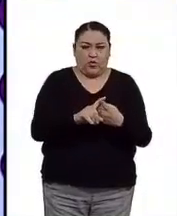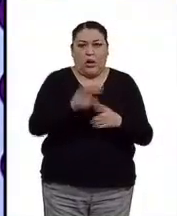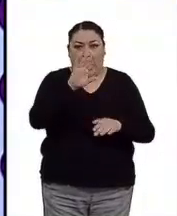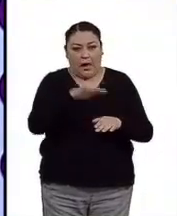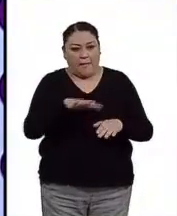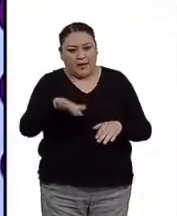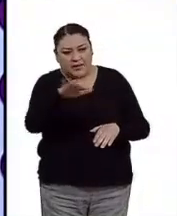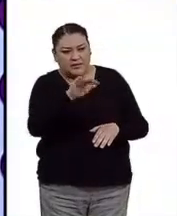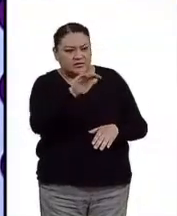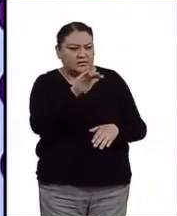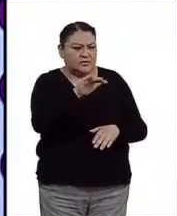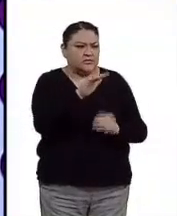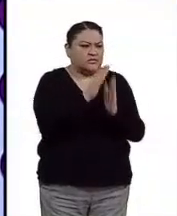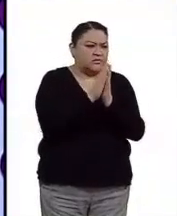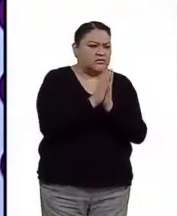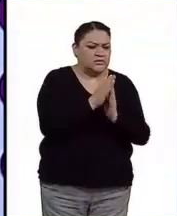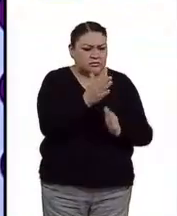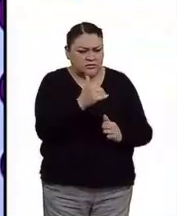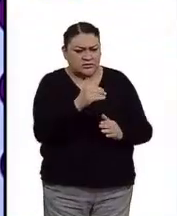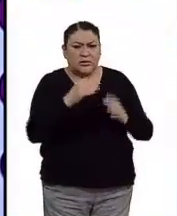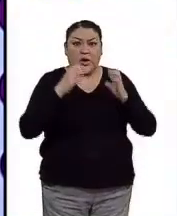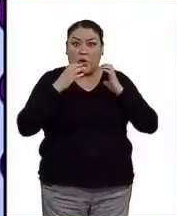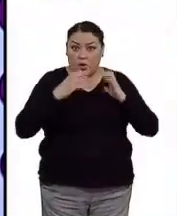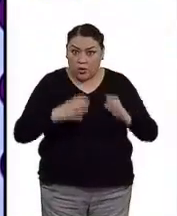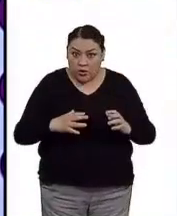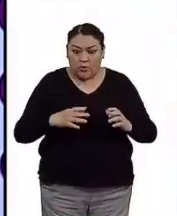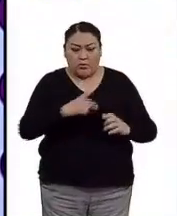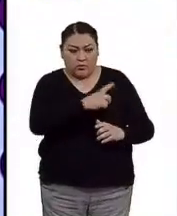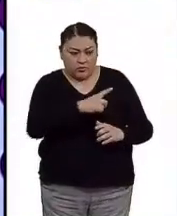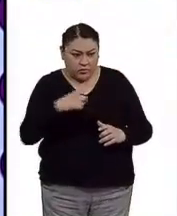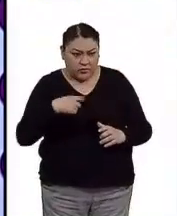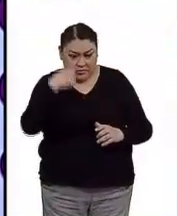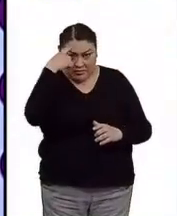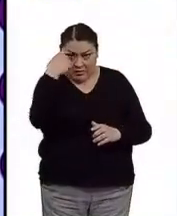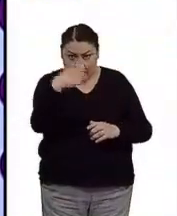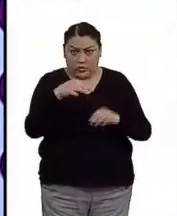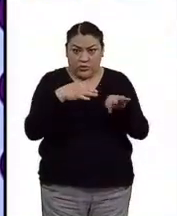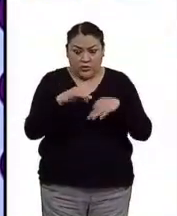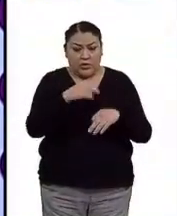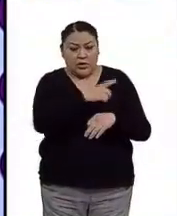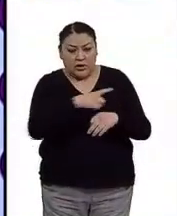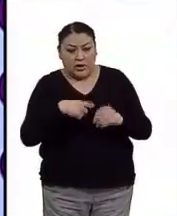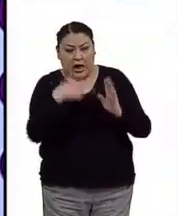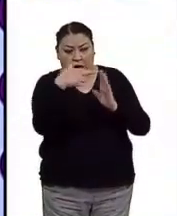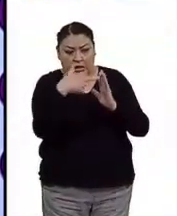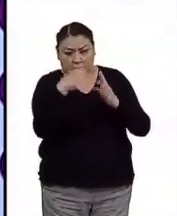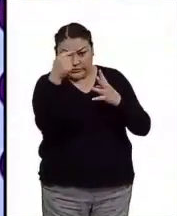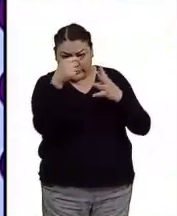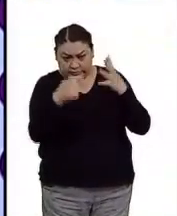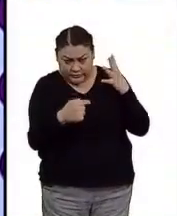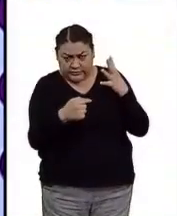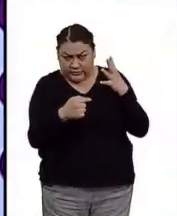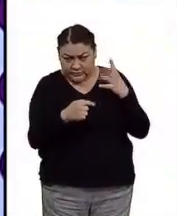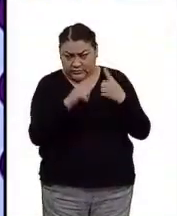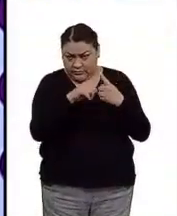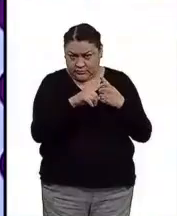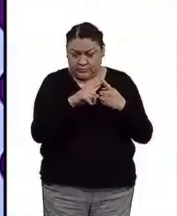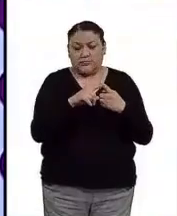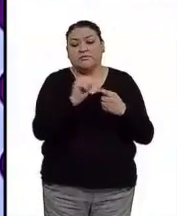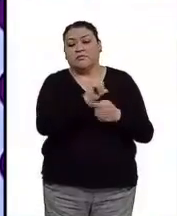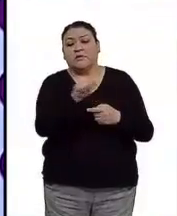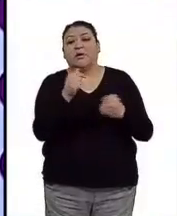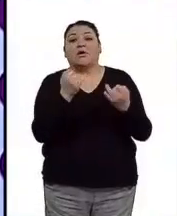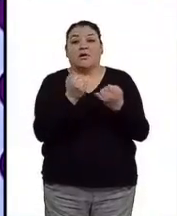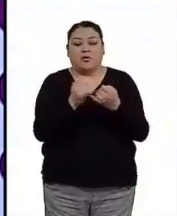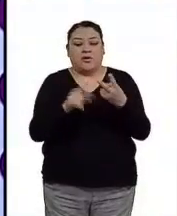te solicitan condiciones físicas que no son necesarias para el desarrollo de por la naturaleza del trabajo, pero también